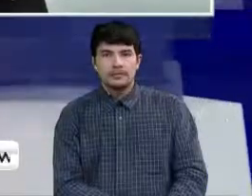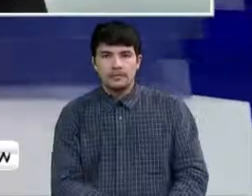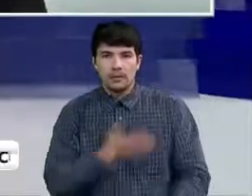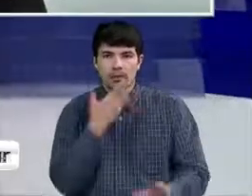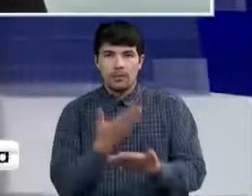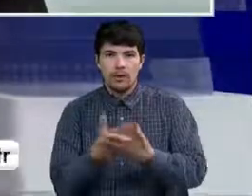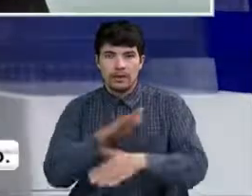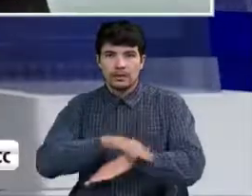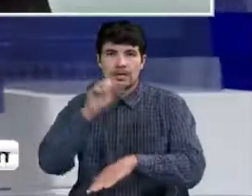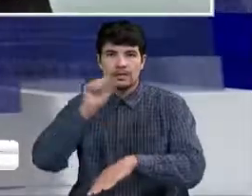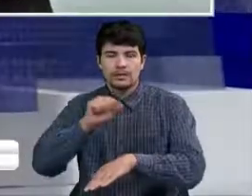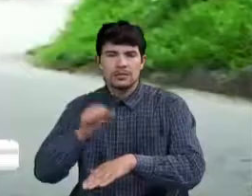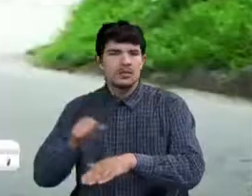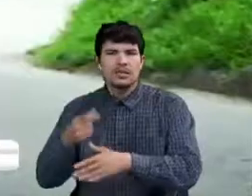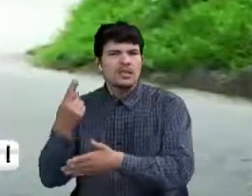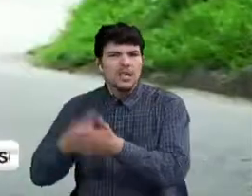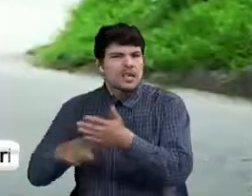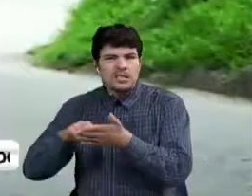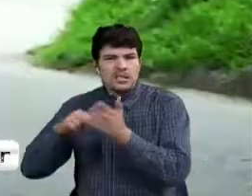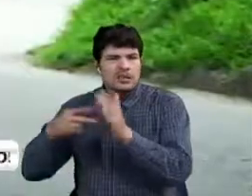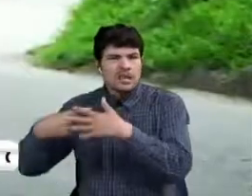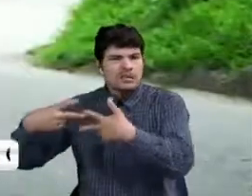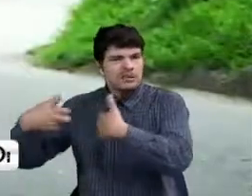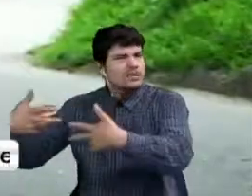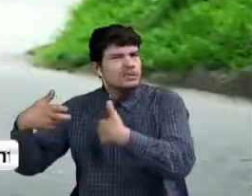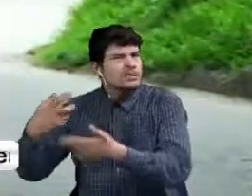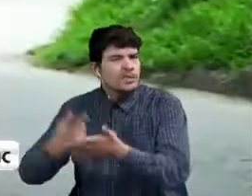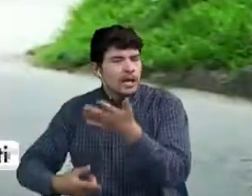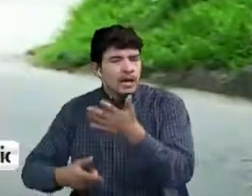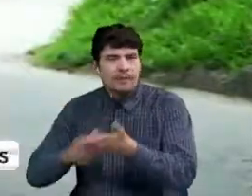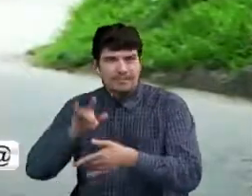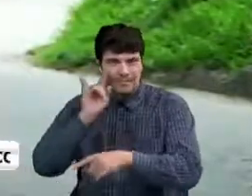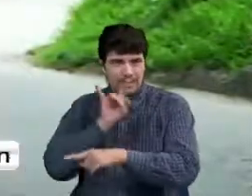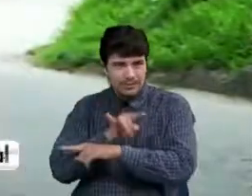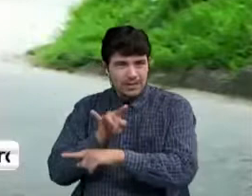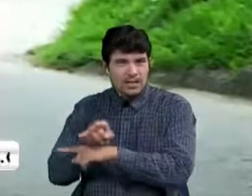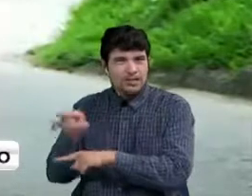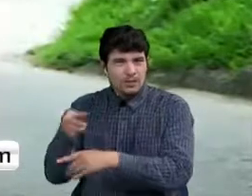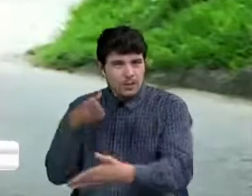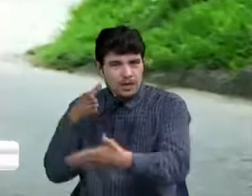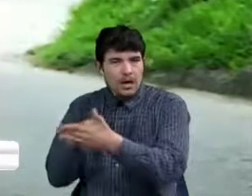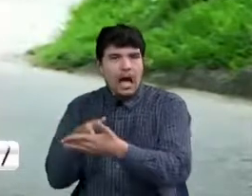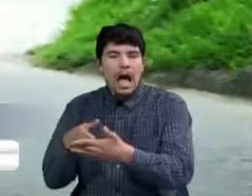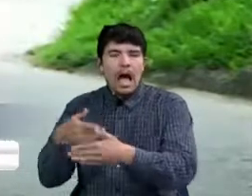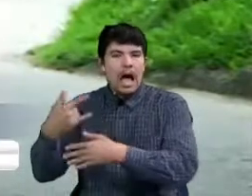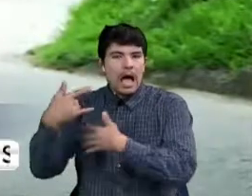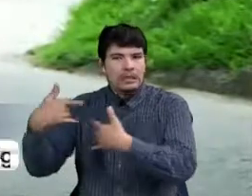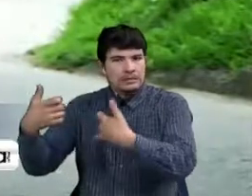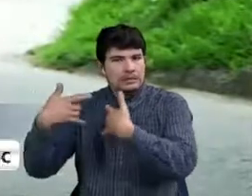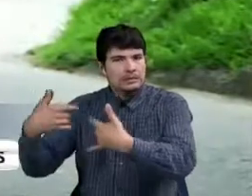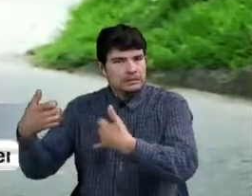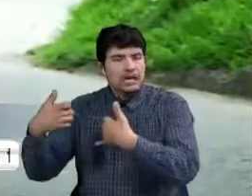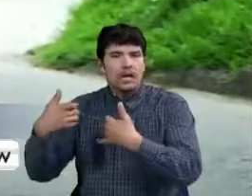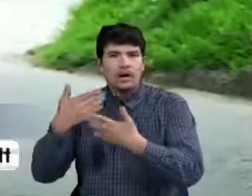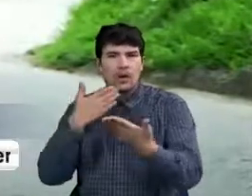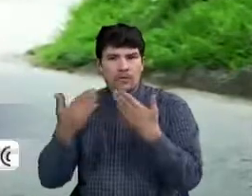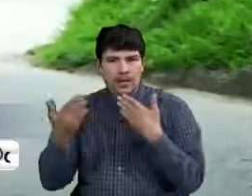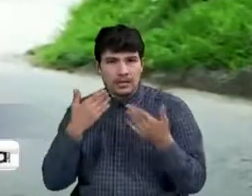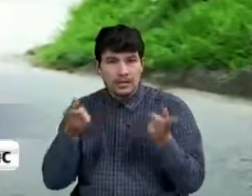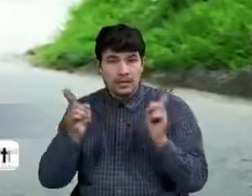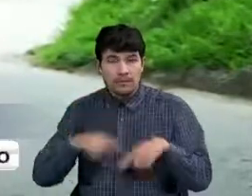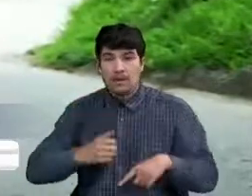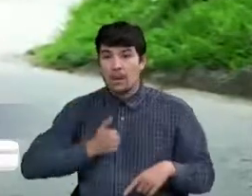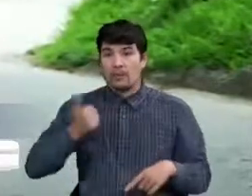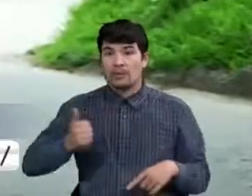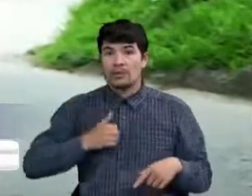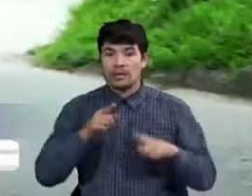Buenas tardes. De los abusos que nos han referido las autoridades, especialmente la personería, es de abuso de confianza, hechos de oportunidad y